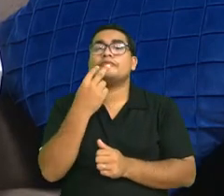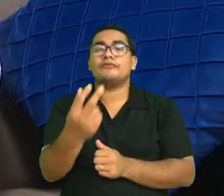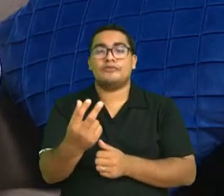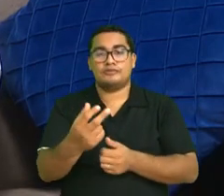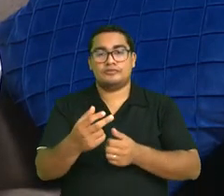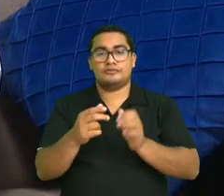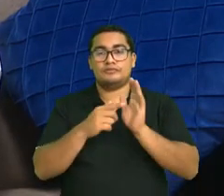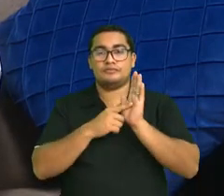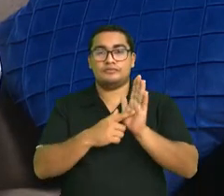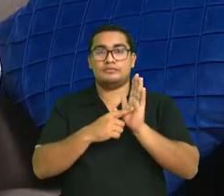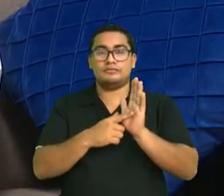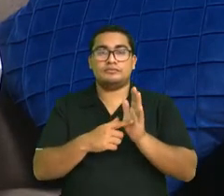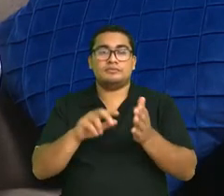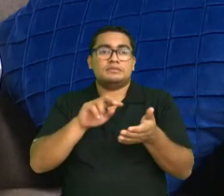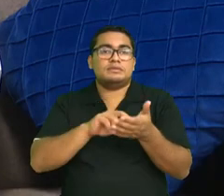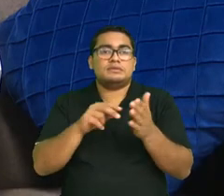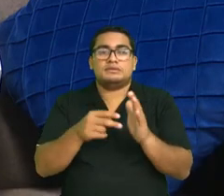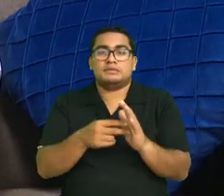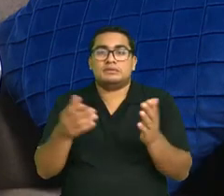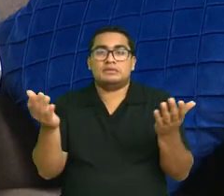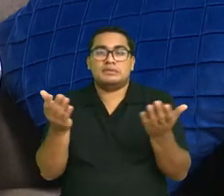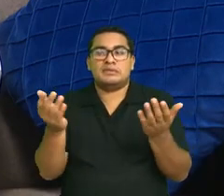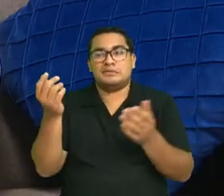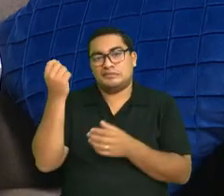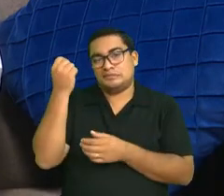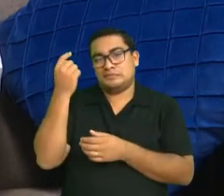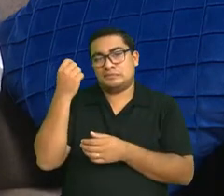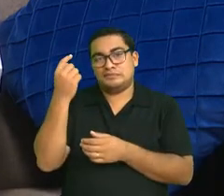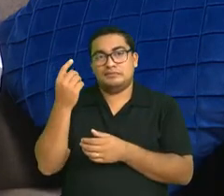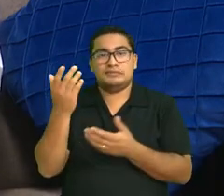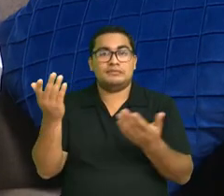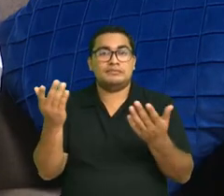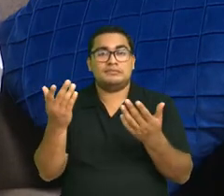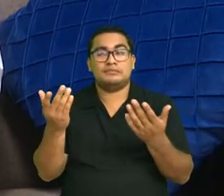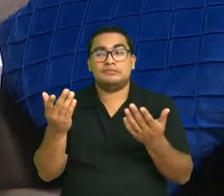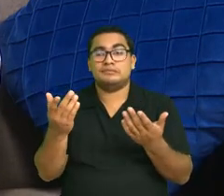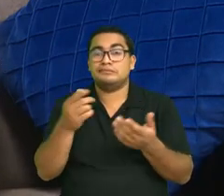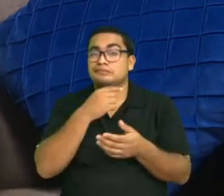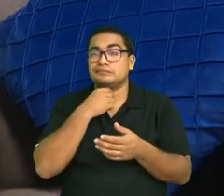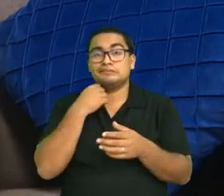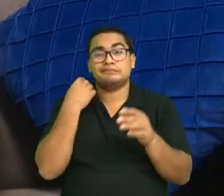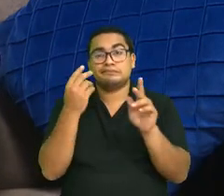Voz, por ejemplo, ¿qué significa y cómo entendemos su integración en la vida real de nuestro pueblo?